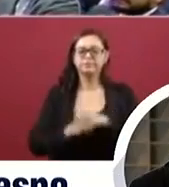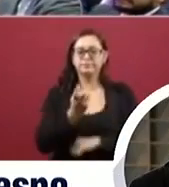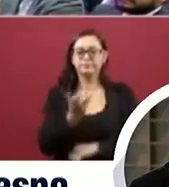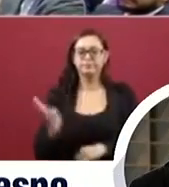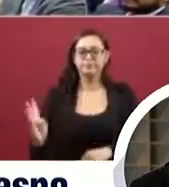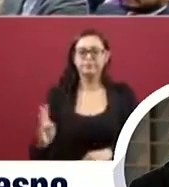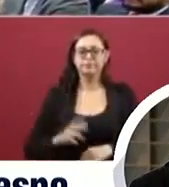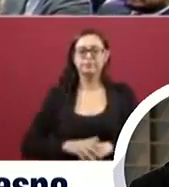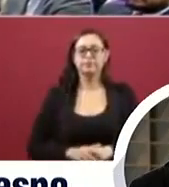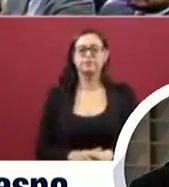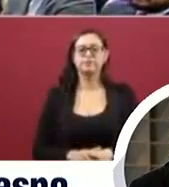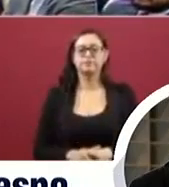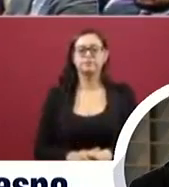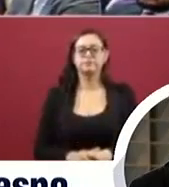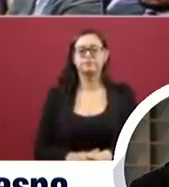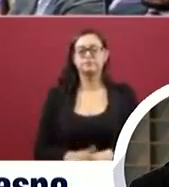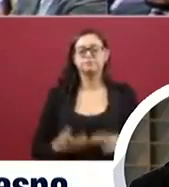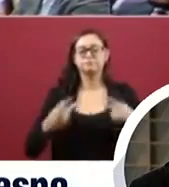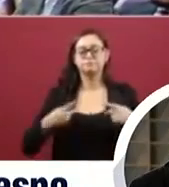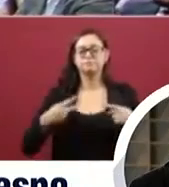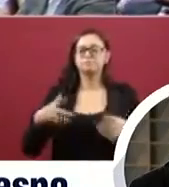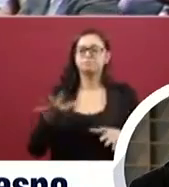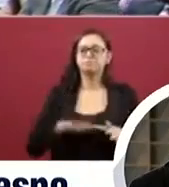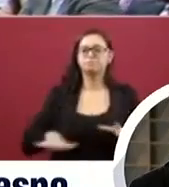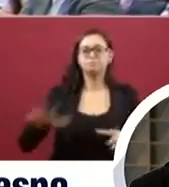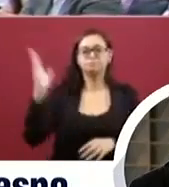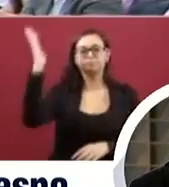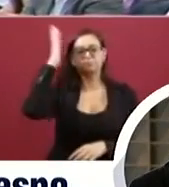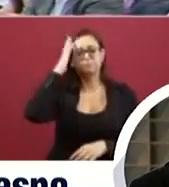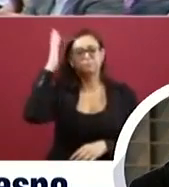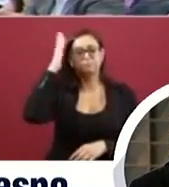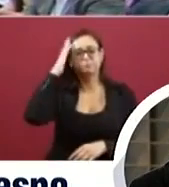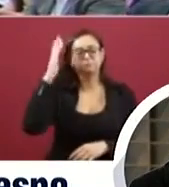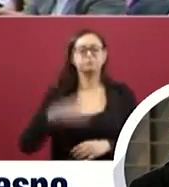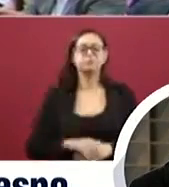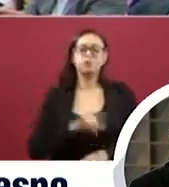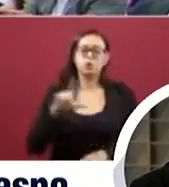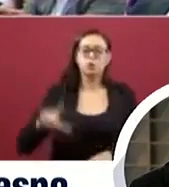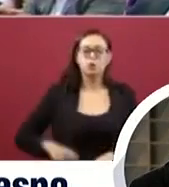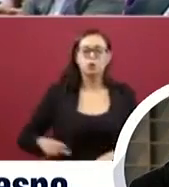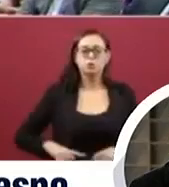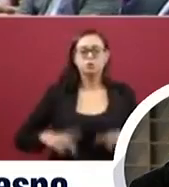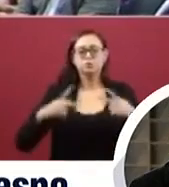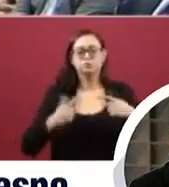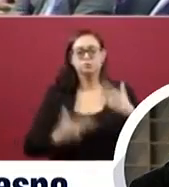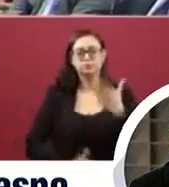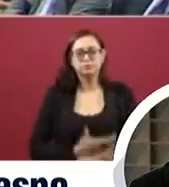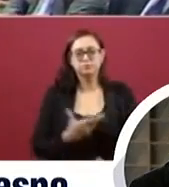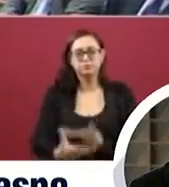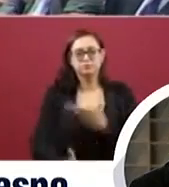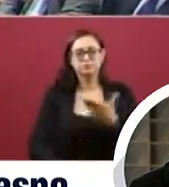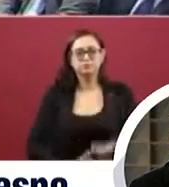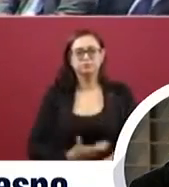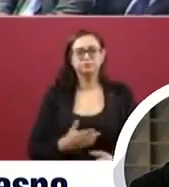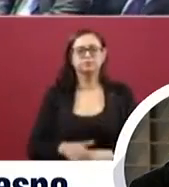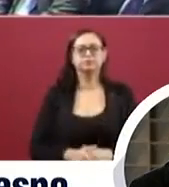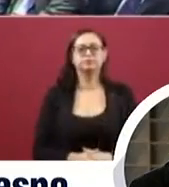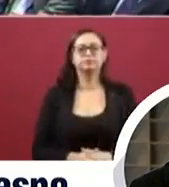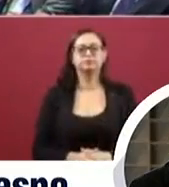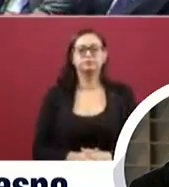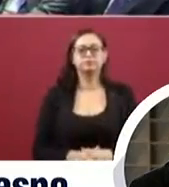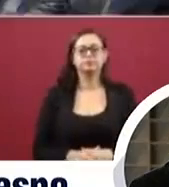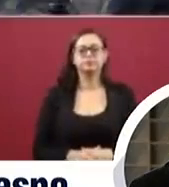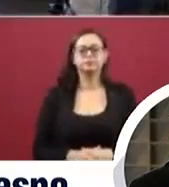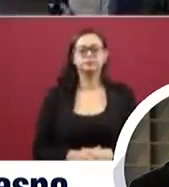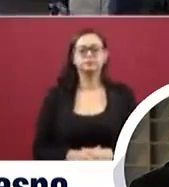que el problema del petróleo ya está evolucionando hacia otra parte, que las inversiones son muchísimas y la rentabilidad baja. Lo